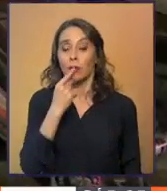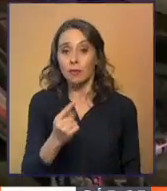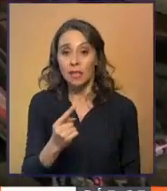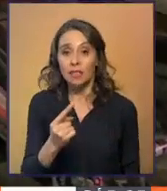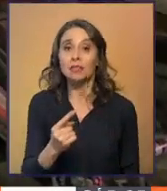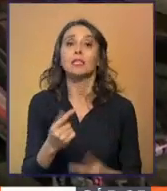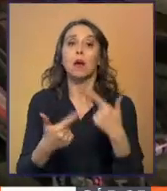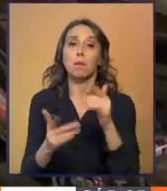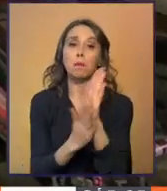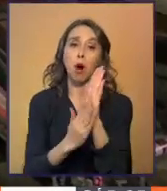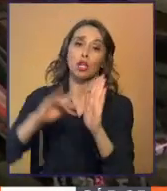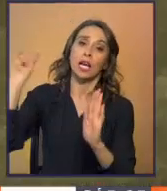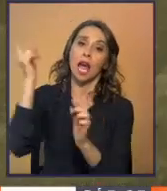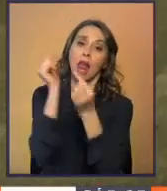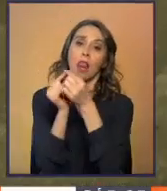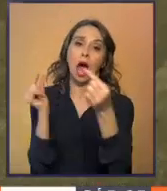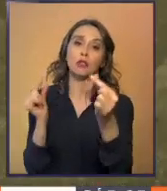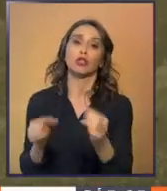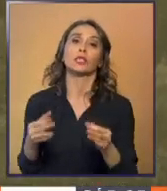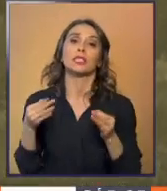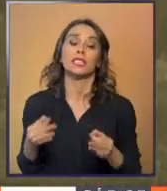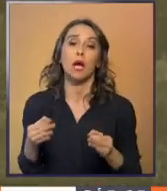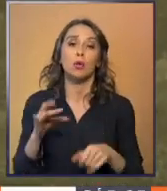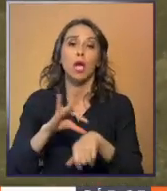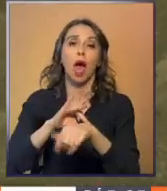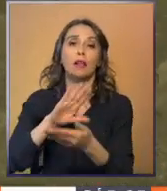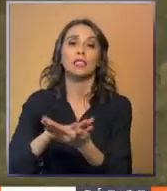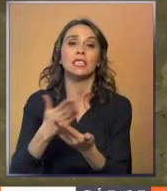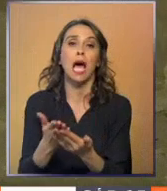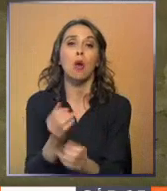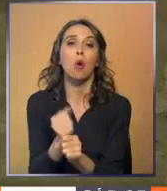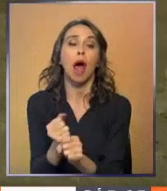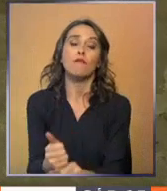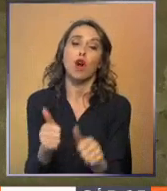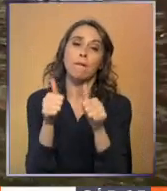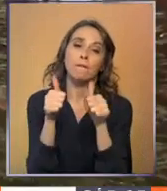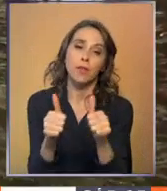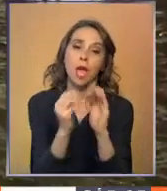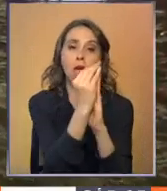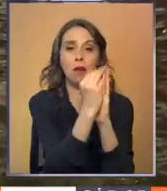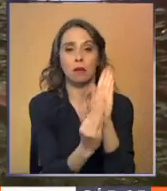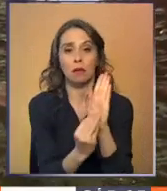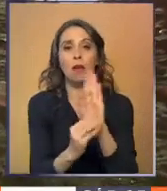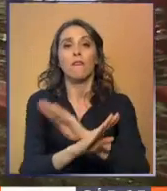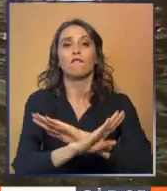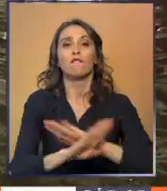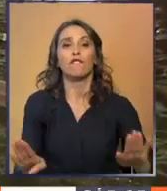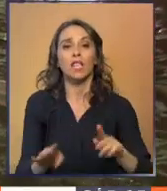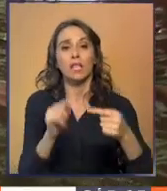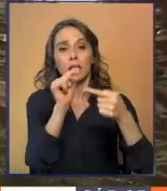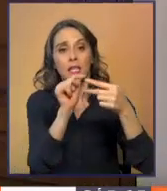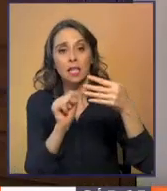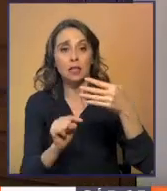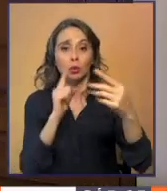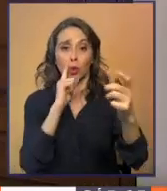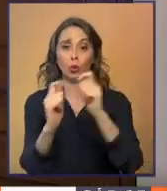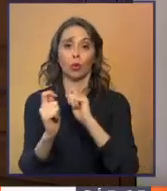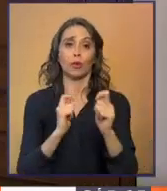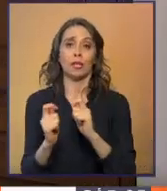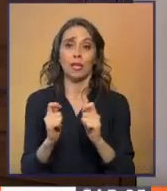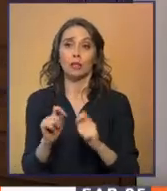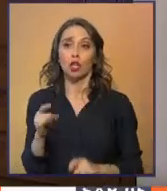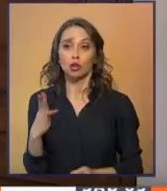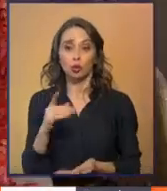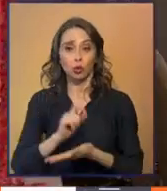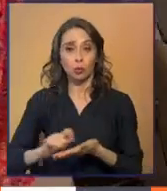una política nacional de seguridad y salud laboral efectiva que ponga fin a estas situaciones de riesgo. La